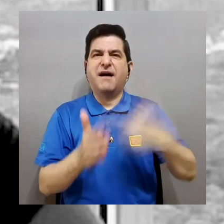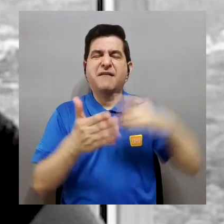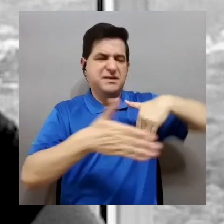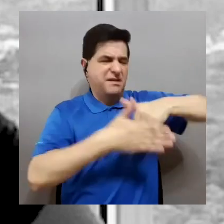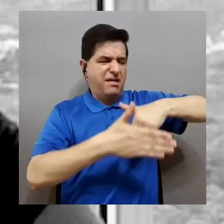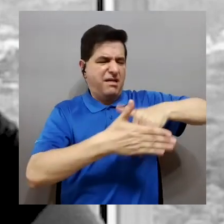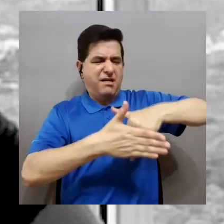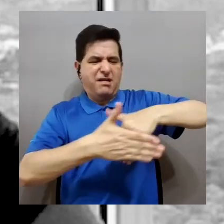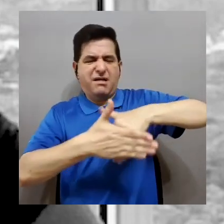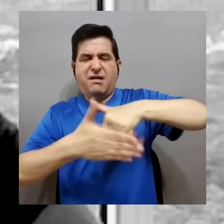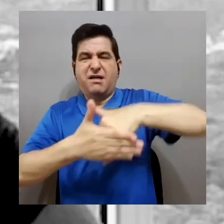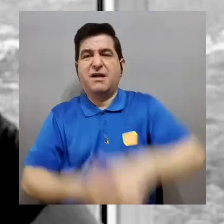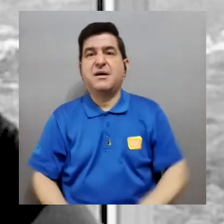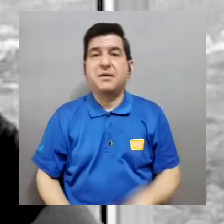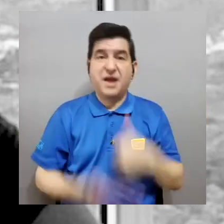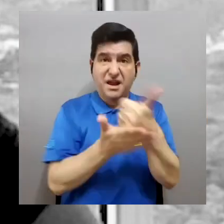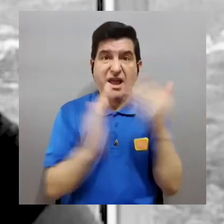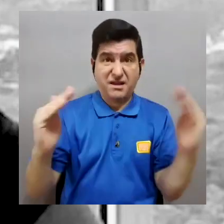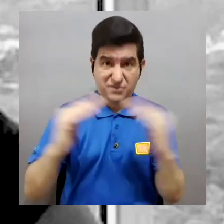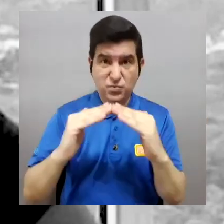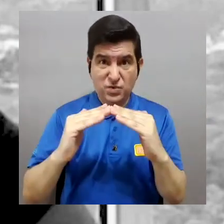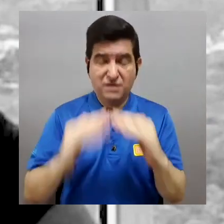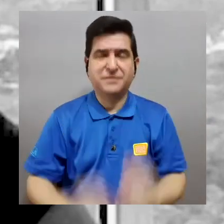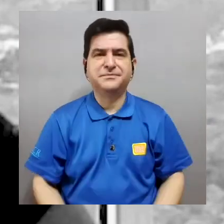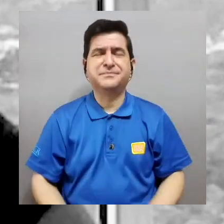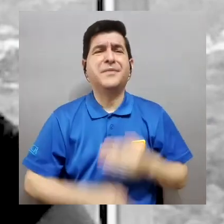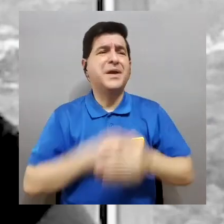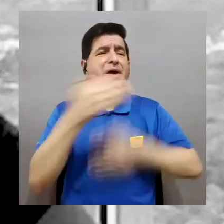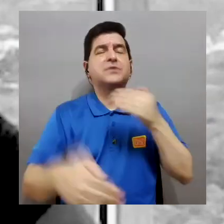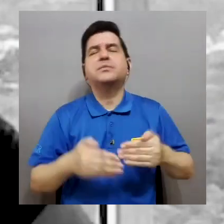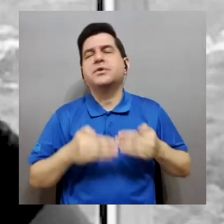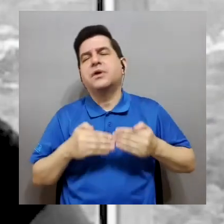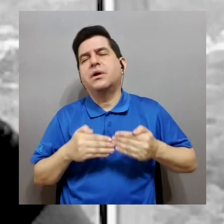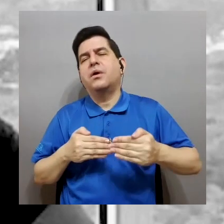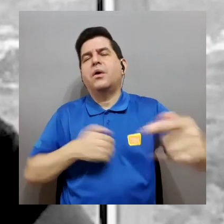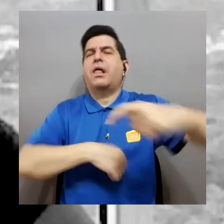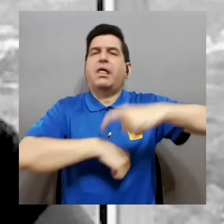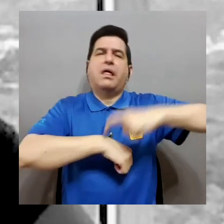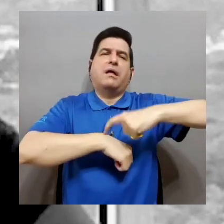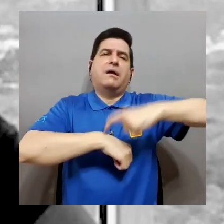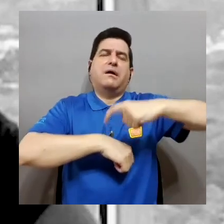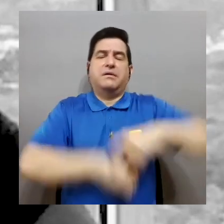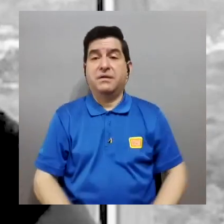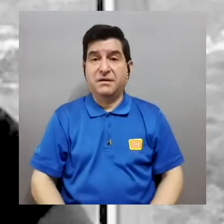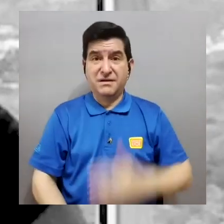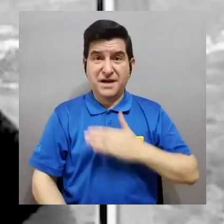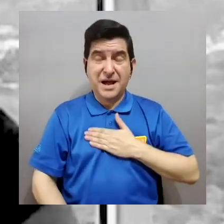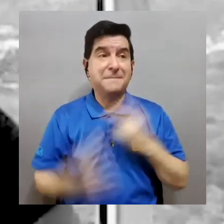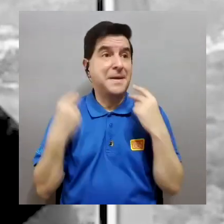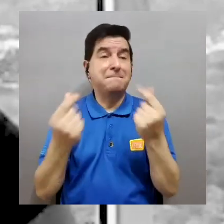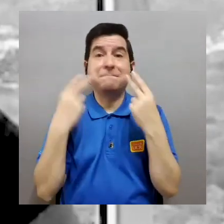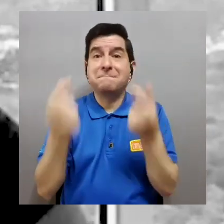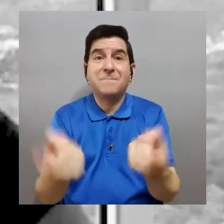ponen muchas trabas para los bonos de vivienda. Entonces se hace un proceso más largo y a mí